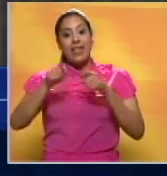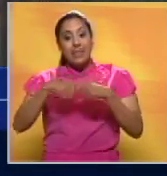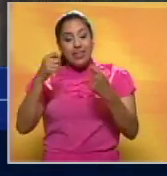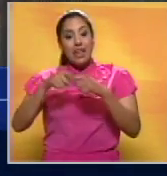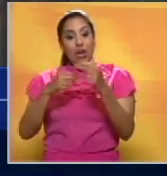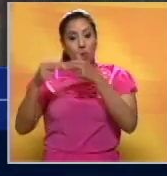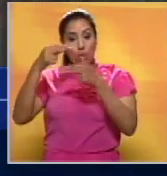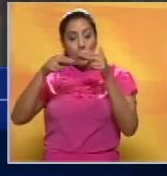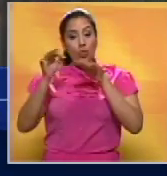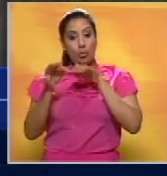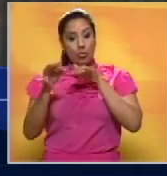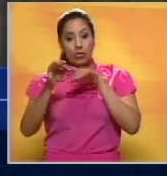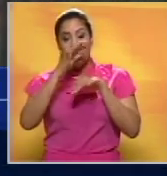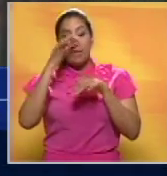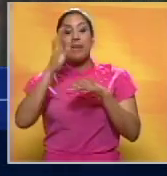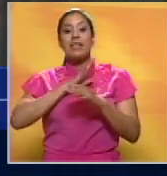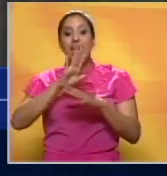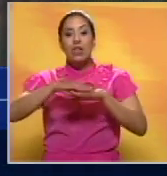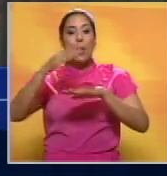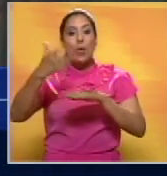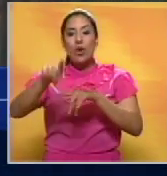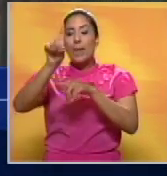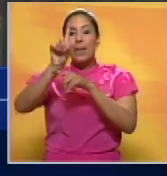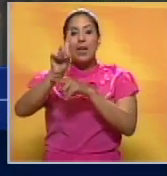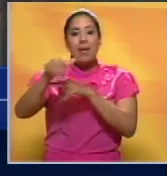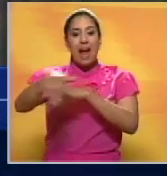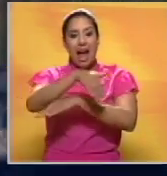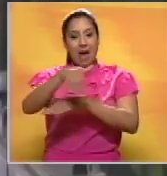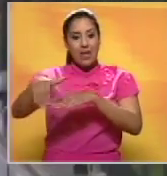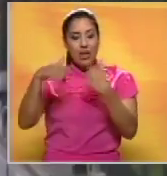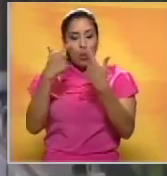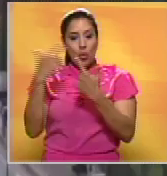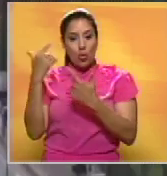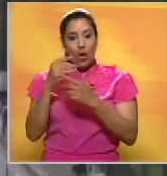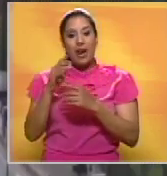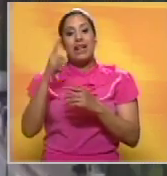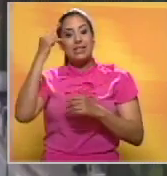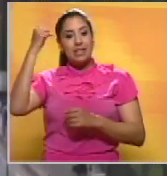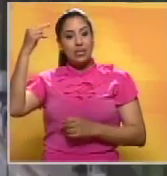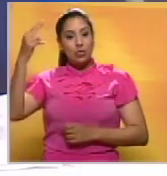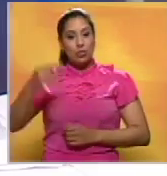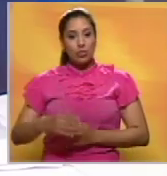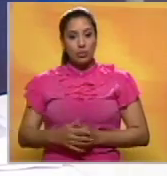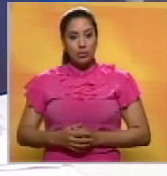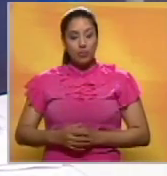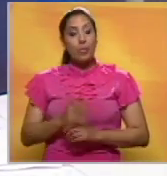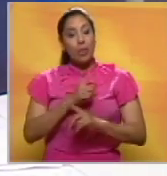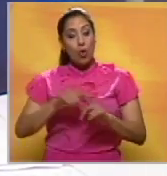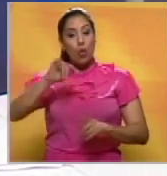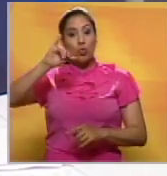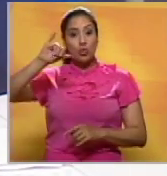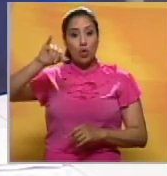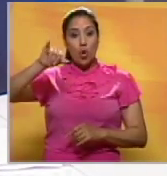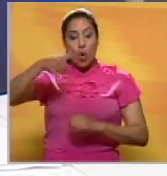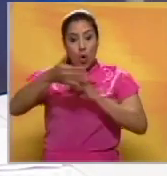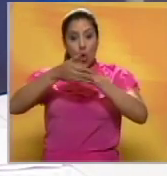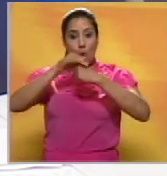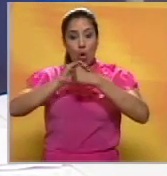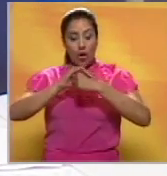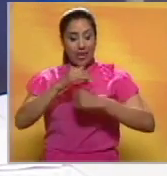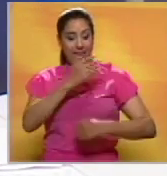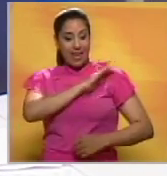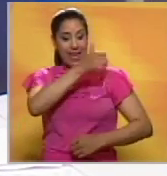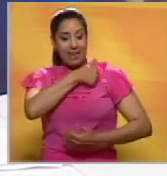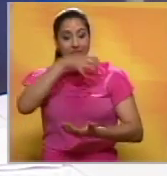a la infraestructura del municipio han sucedido principalmente en la avenida perimetral de San Antonio. Jorge Rodríguez, jefe del Estado Mayor